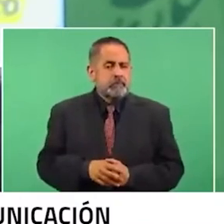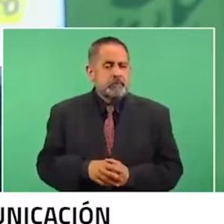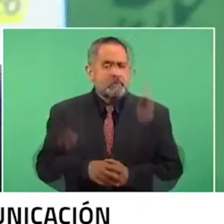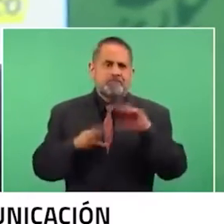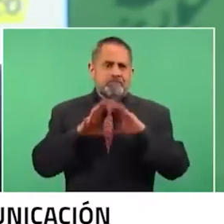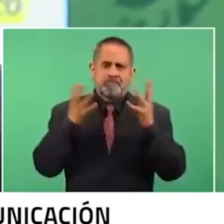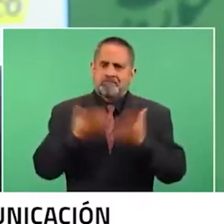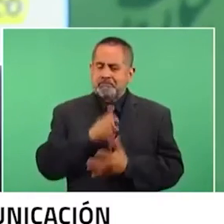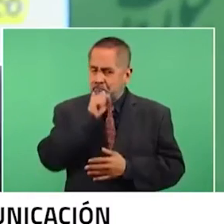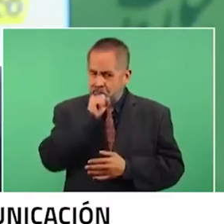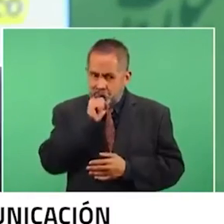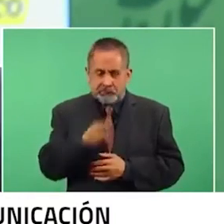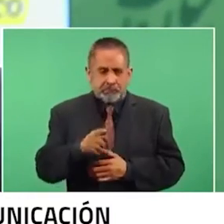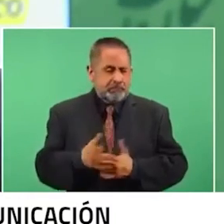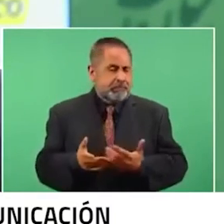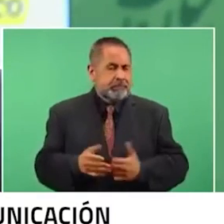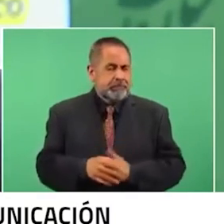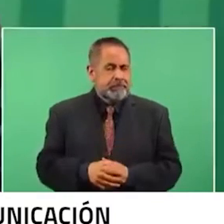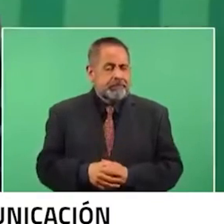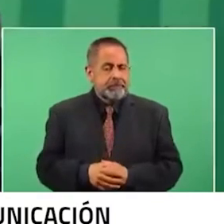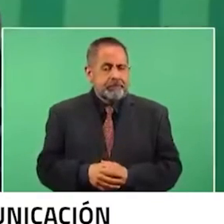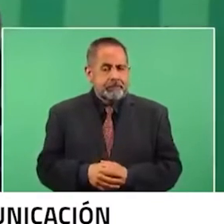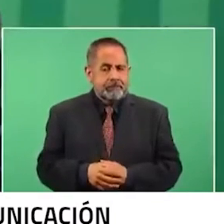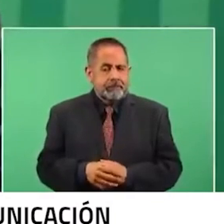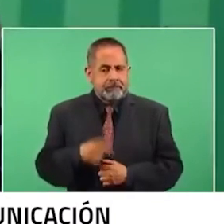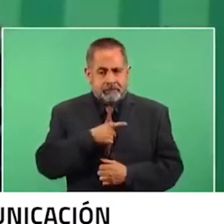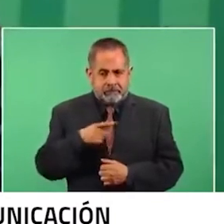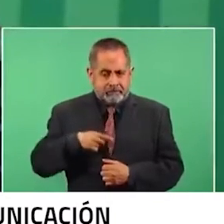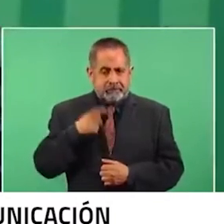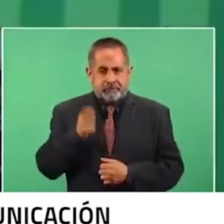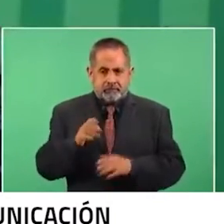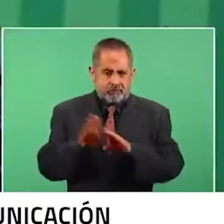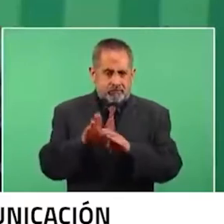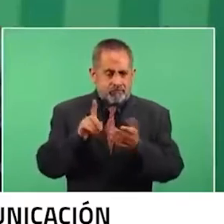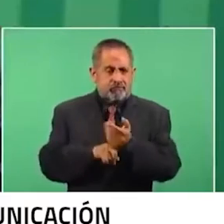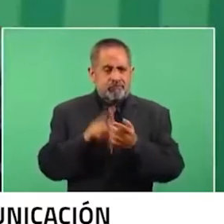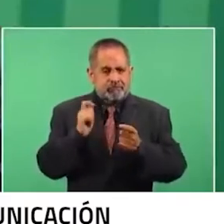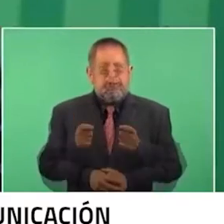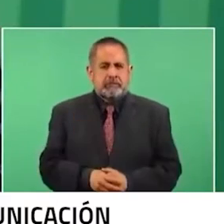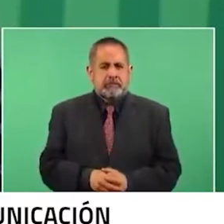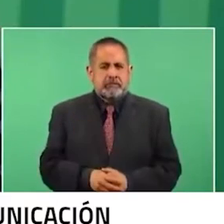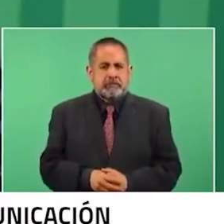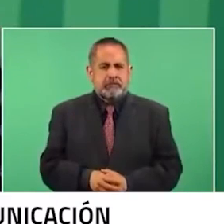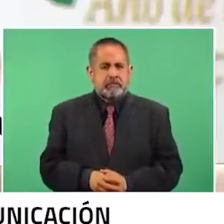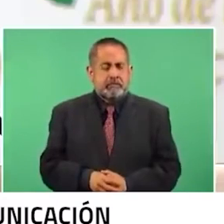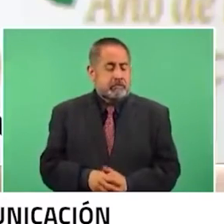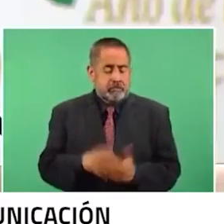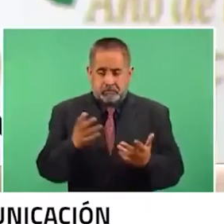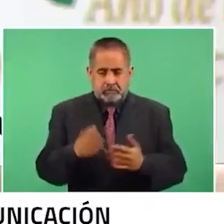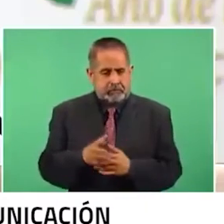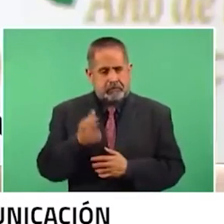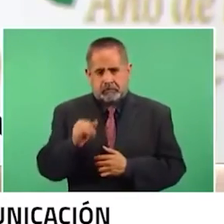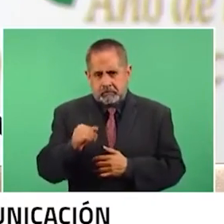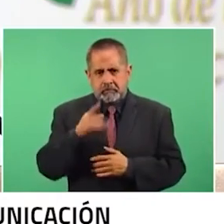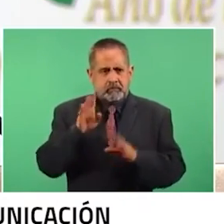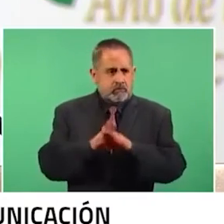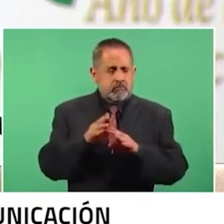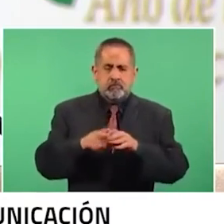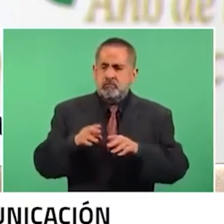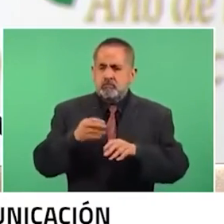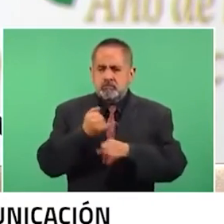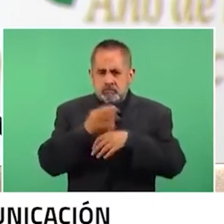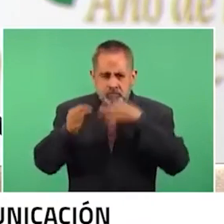mundial tiene que haber una sacudida mundial en el manejo de medios en todo